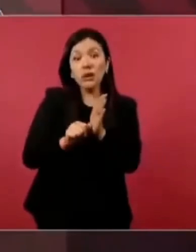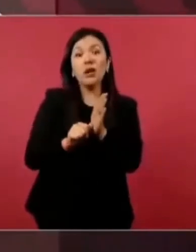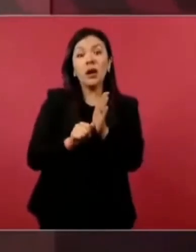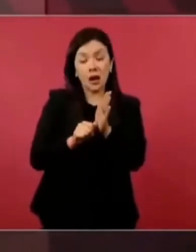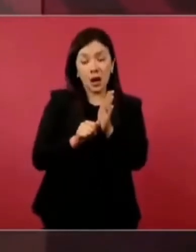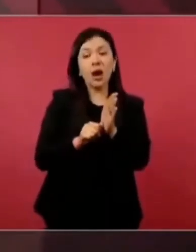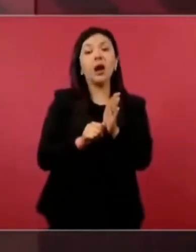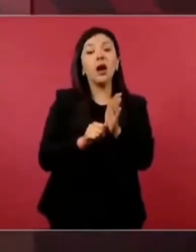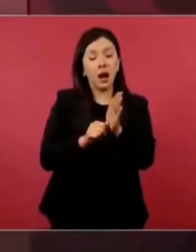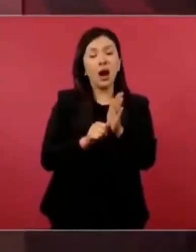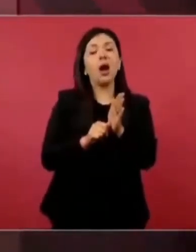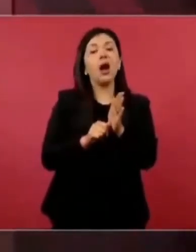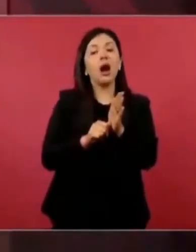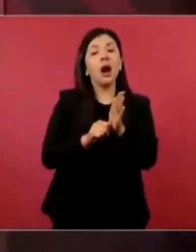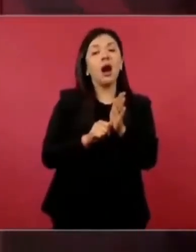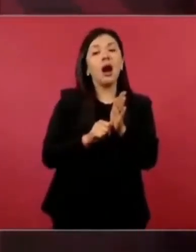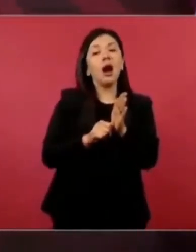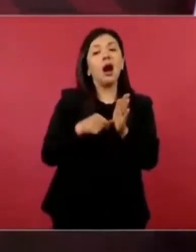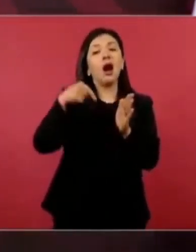se le aportaban